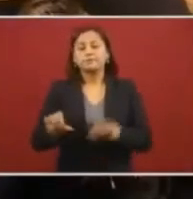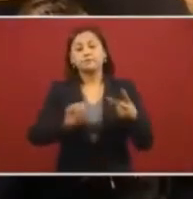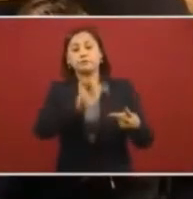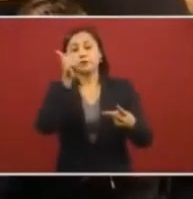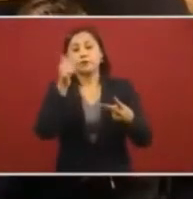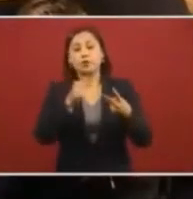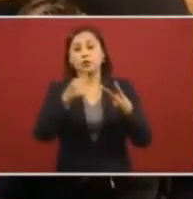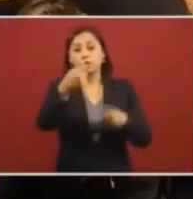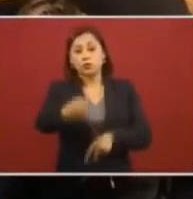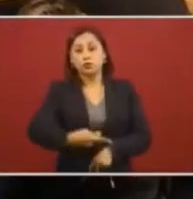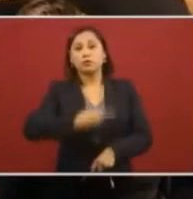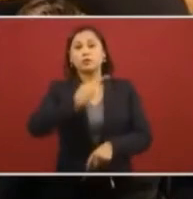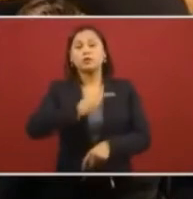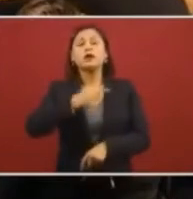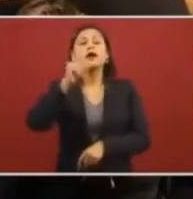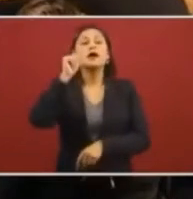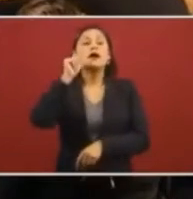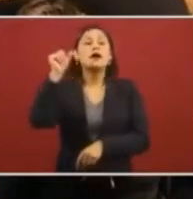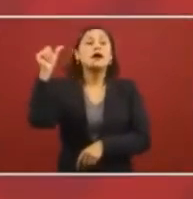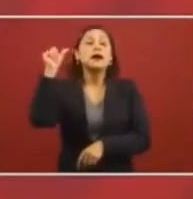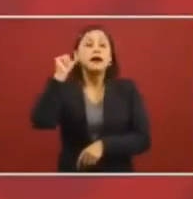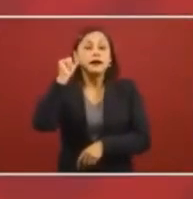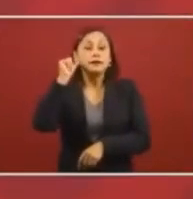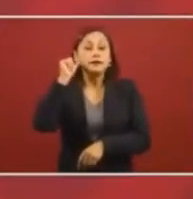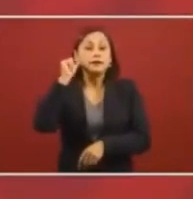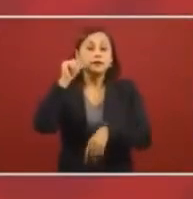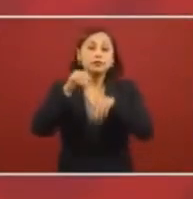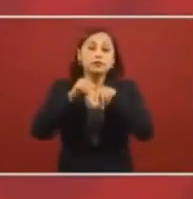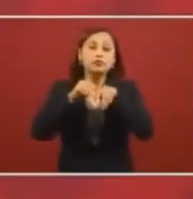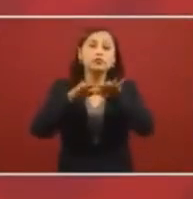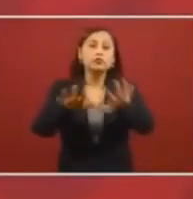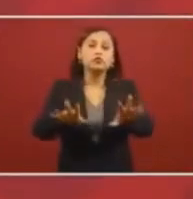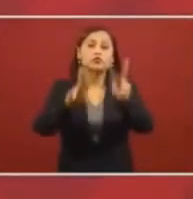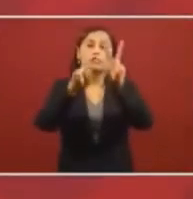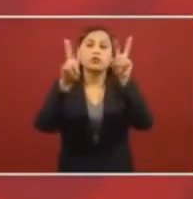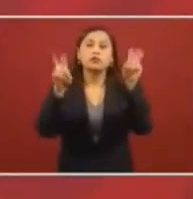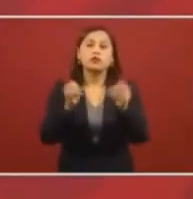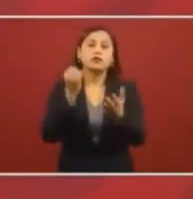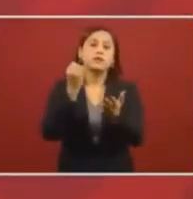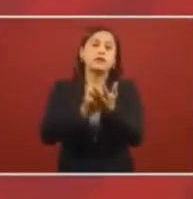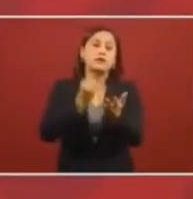lo dado a conocer ayer sobre aranceles al acero,